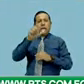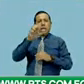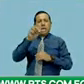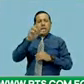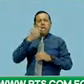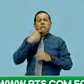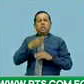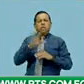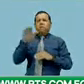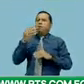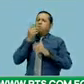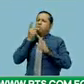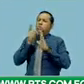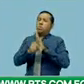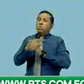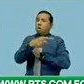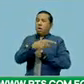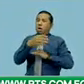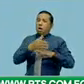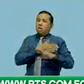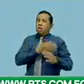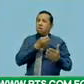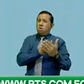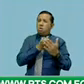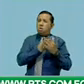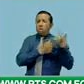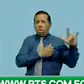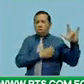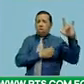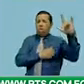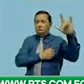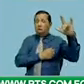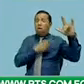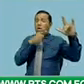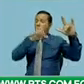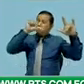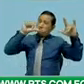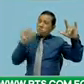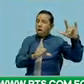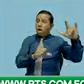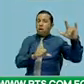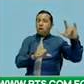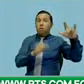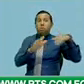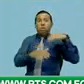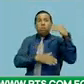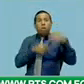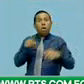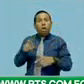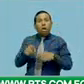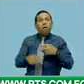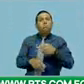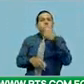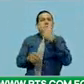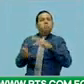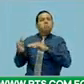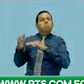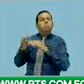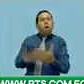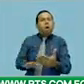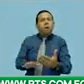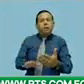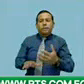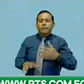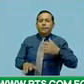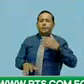helicópteros, situación que, según el abogado de la familia, le costó la vida, pues después de un atentado criminal que sufrió en su casa, falleció a finales de